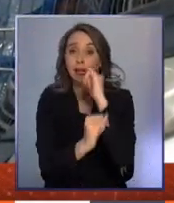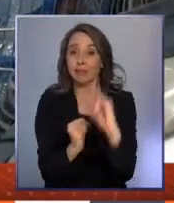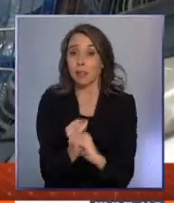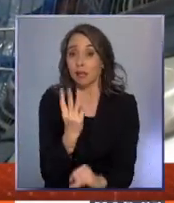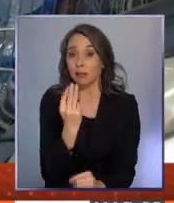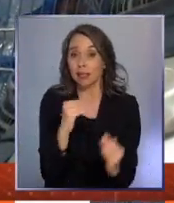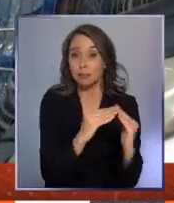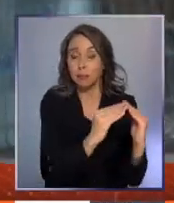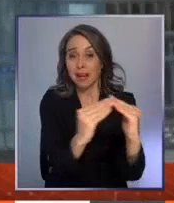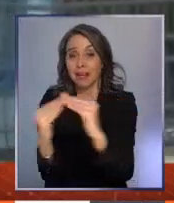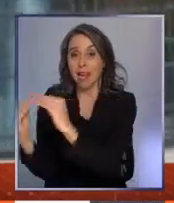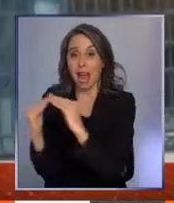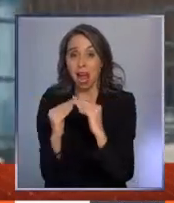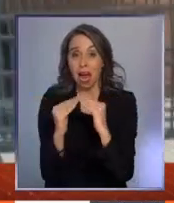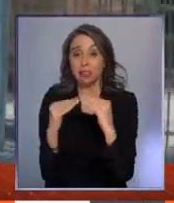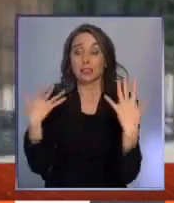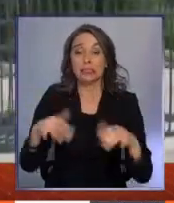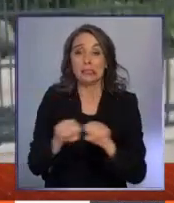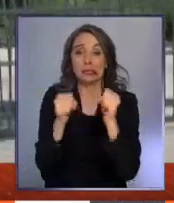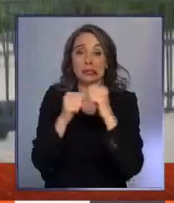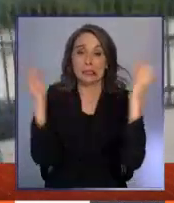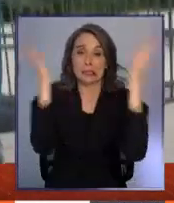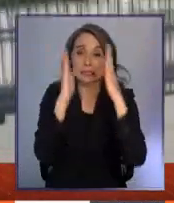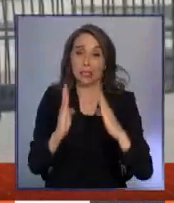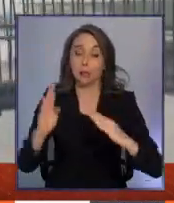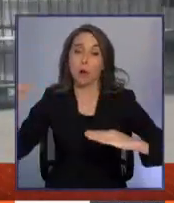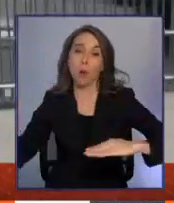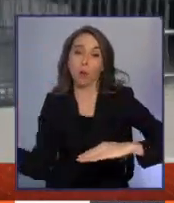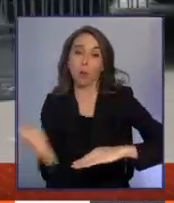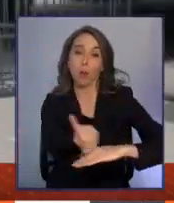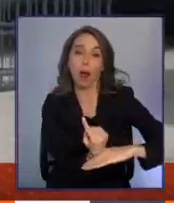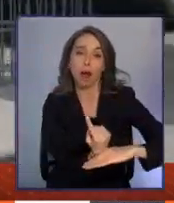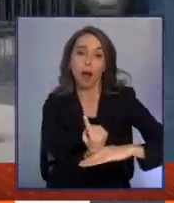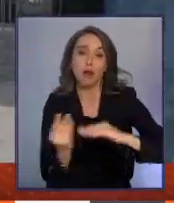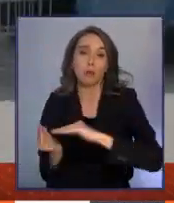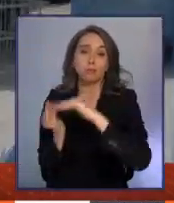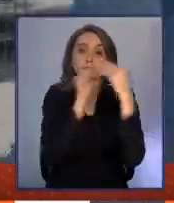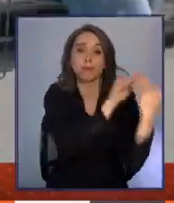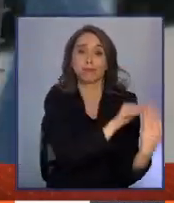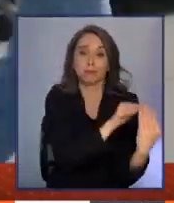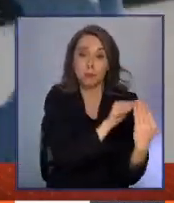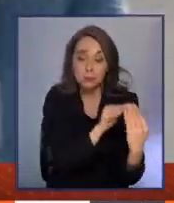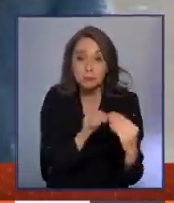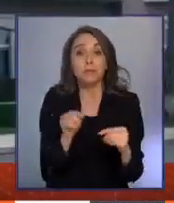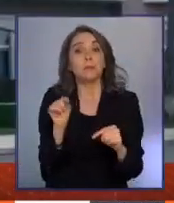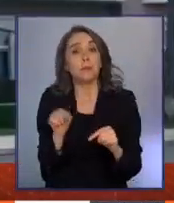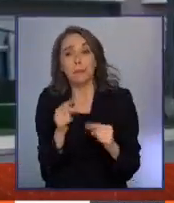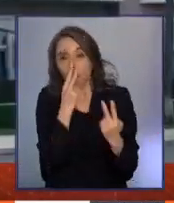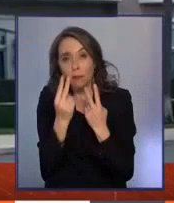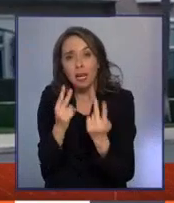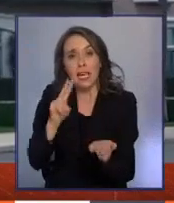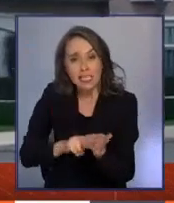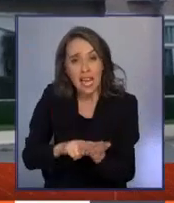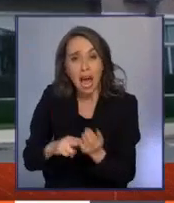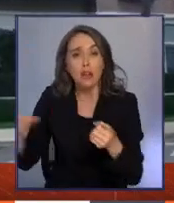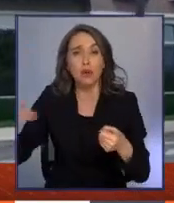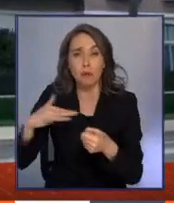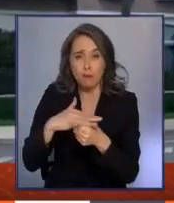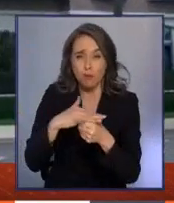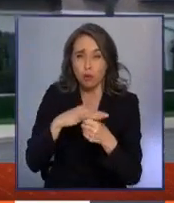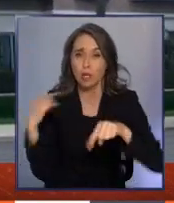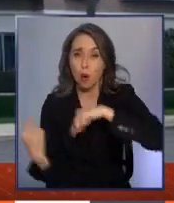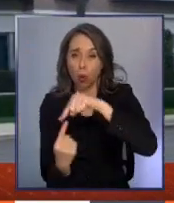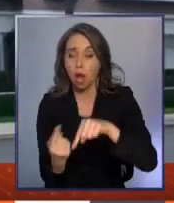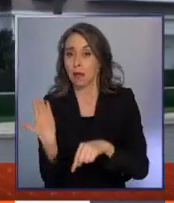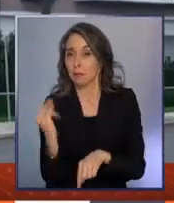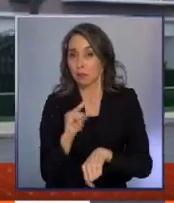13.000 casas han sido seriamente afectadas por el impacto del huracán hasta este momento. Pero ¿cuál ha sido el real impacto del huracán estas últimas horas?